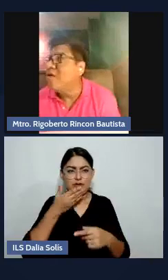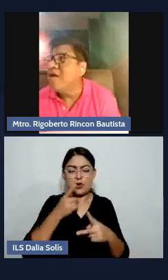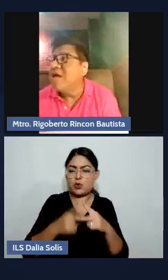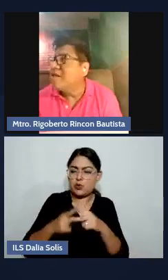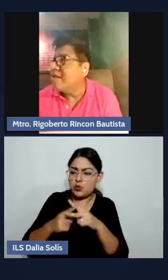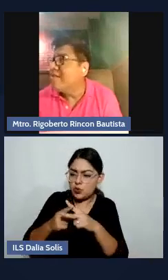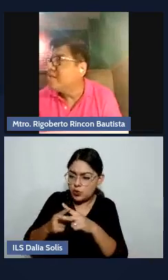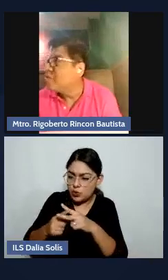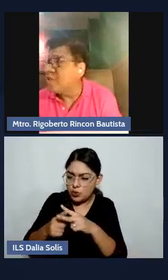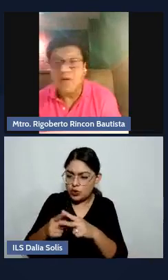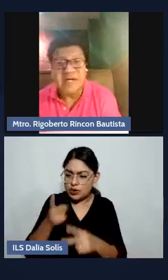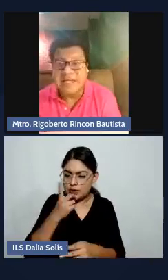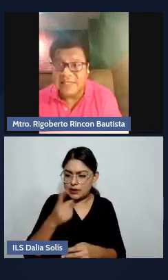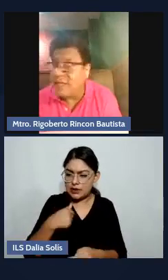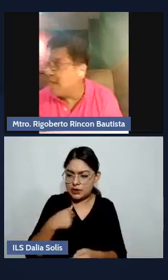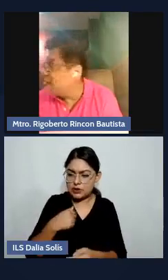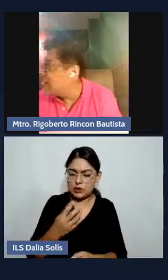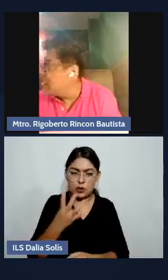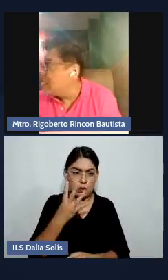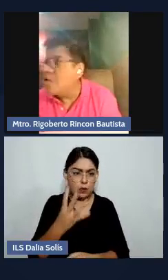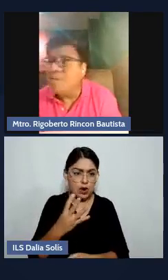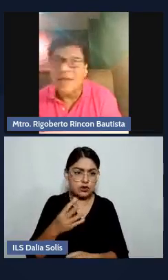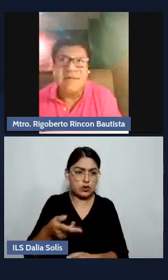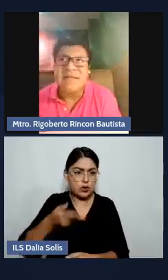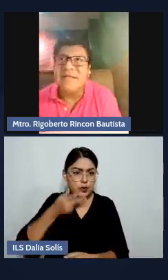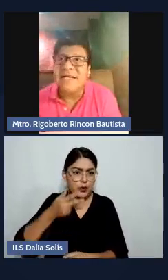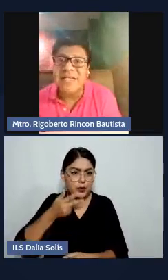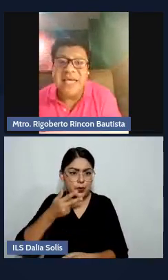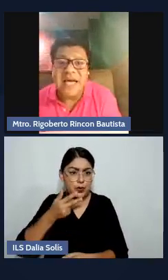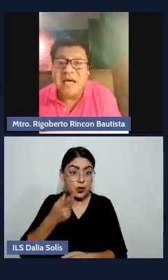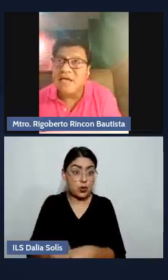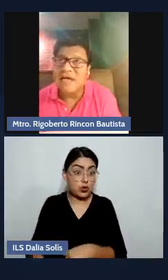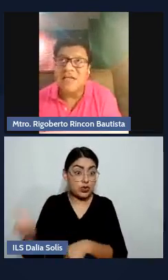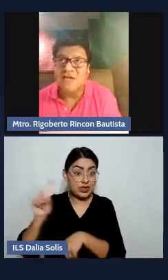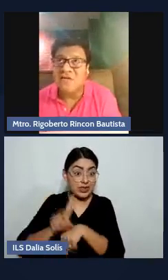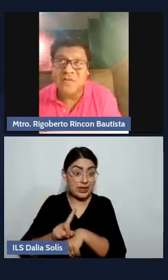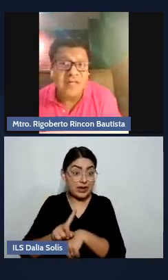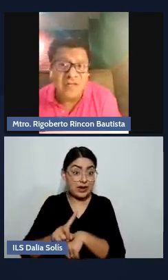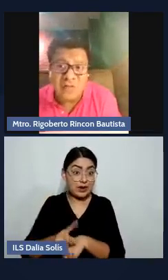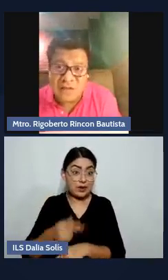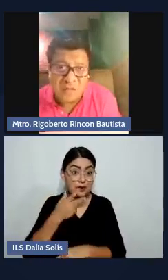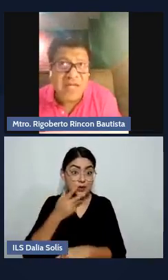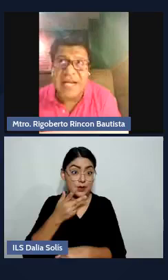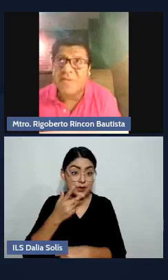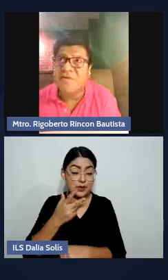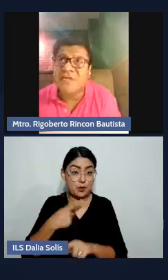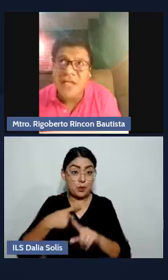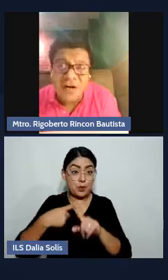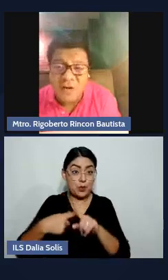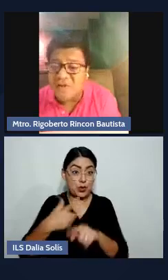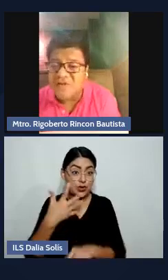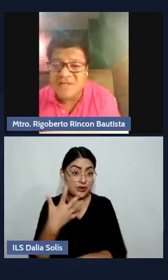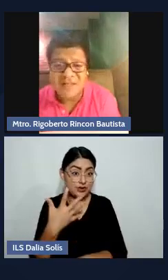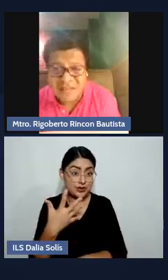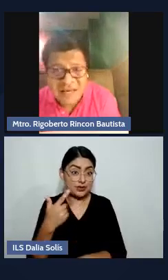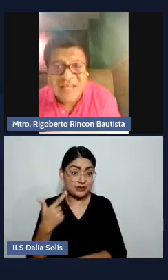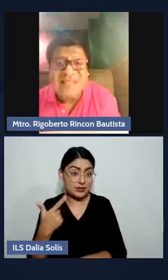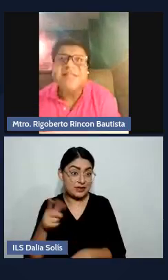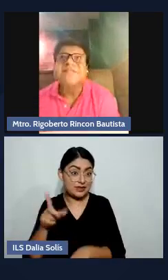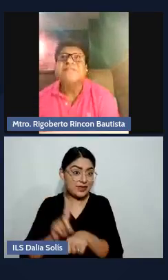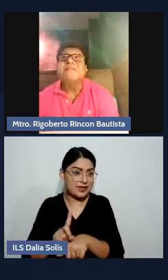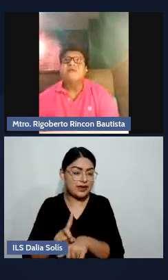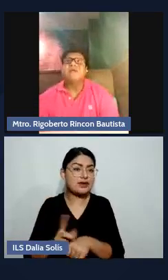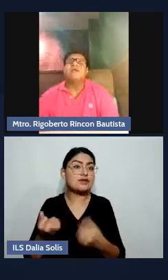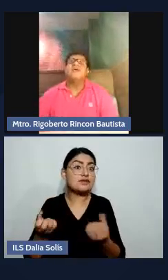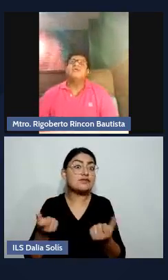vez 4 cajetillas completamente al día. Esto multiplícala por 5, por 7 días y